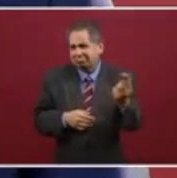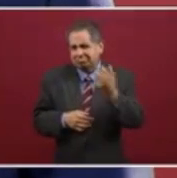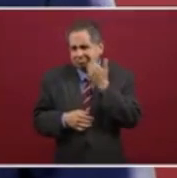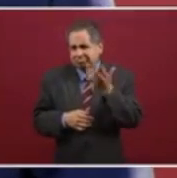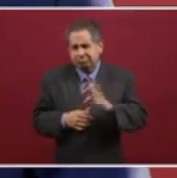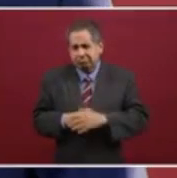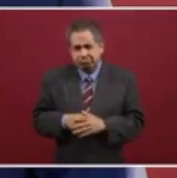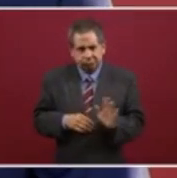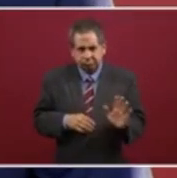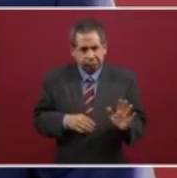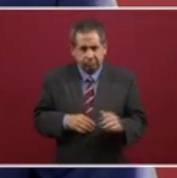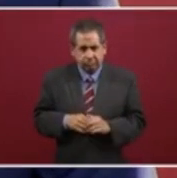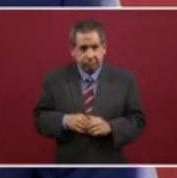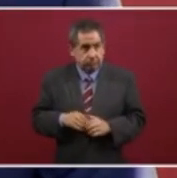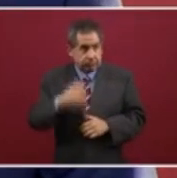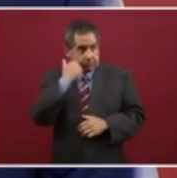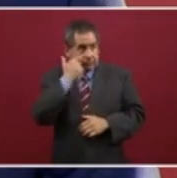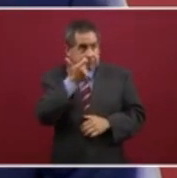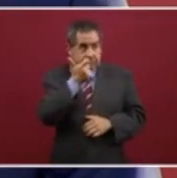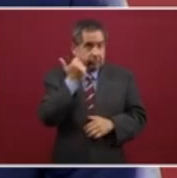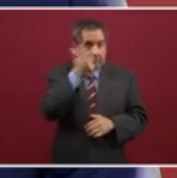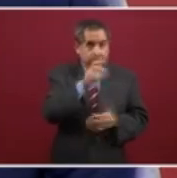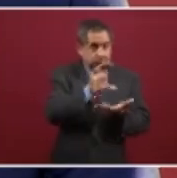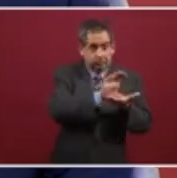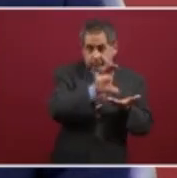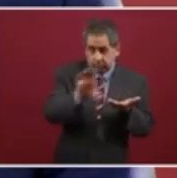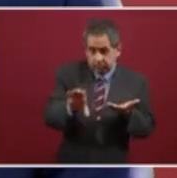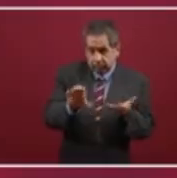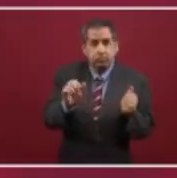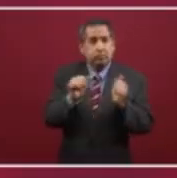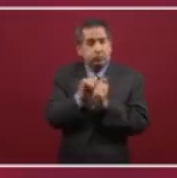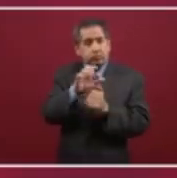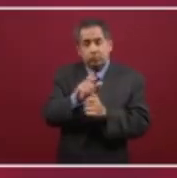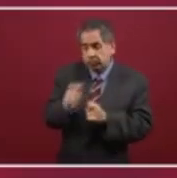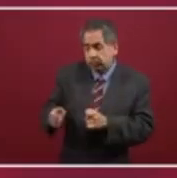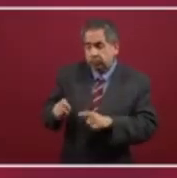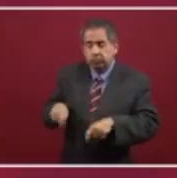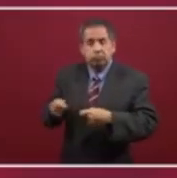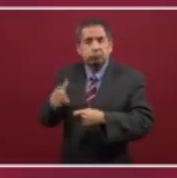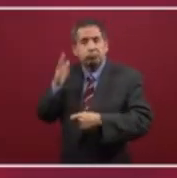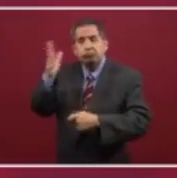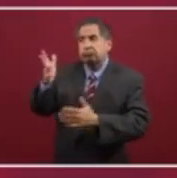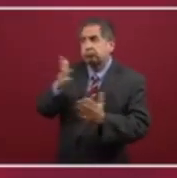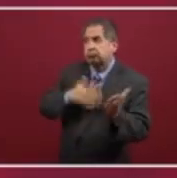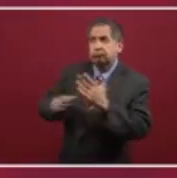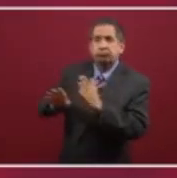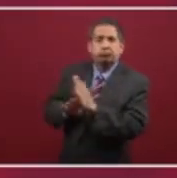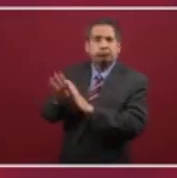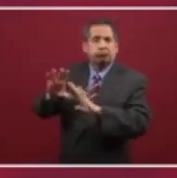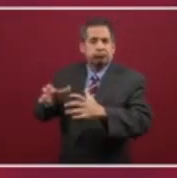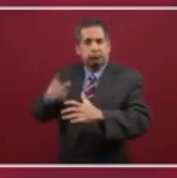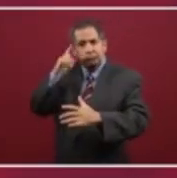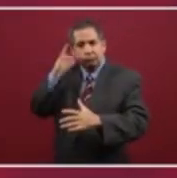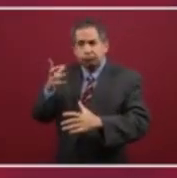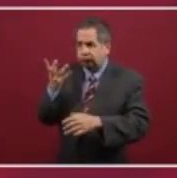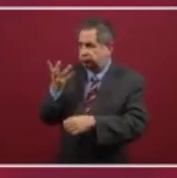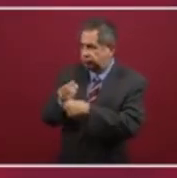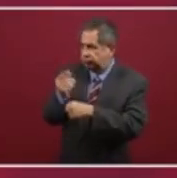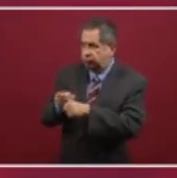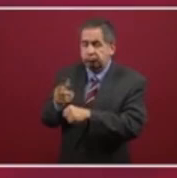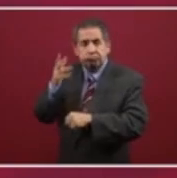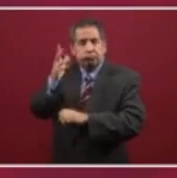Si quieren aportar, que sea para el desarrollo, que sea para crear